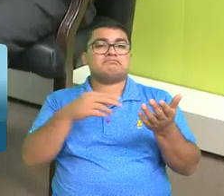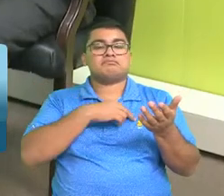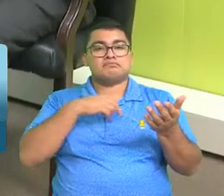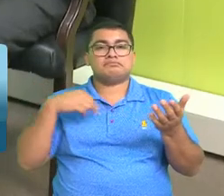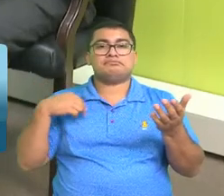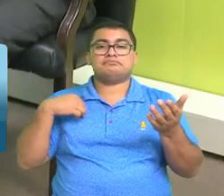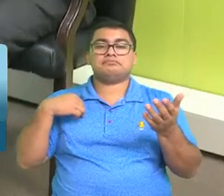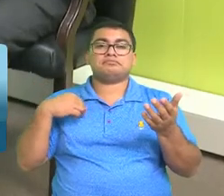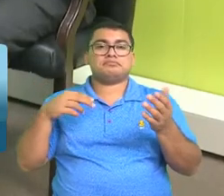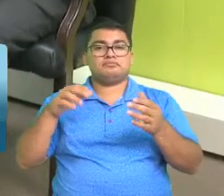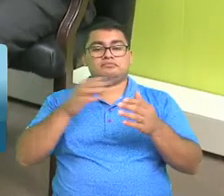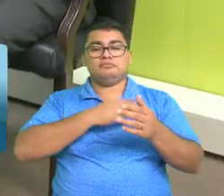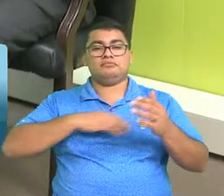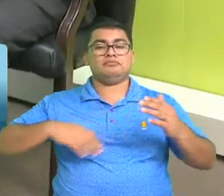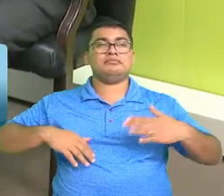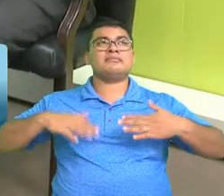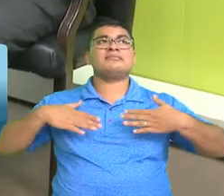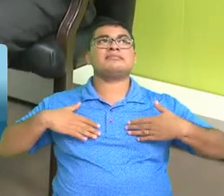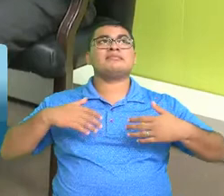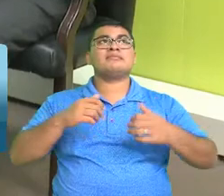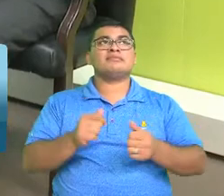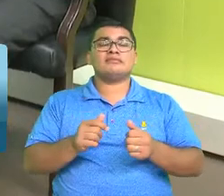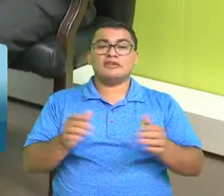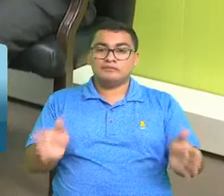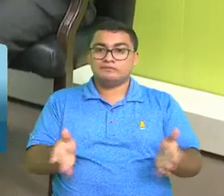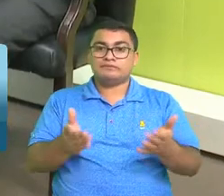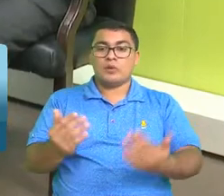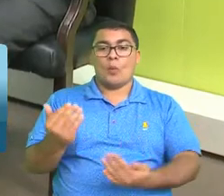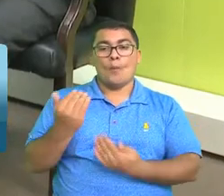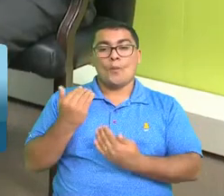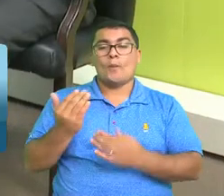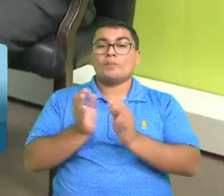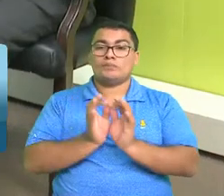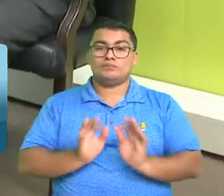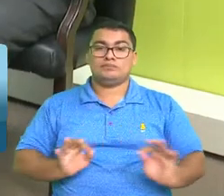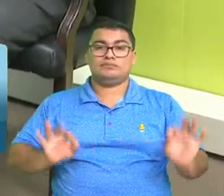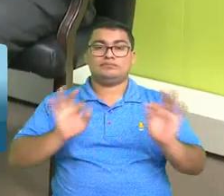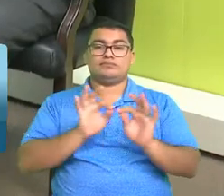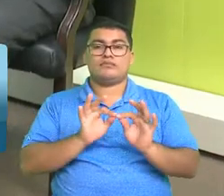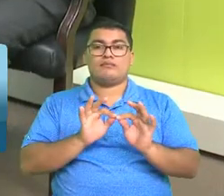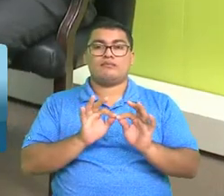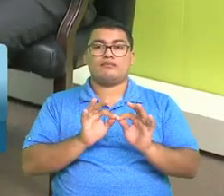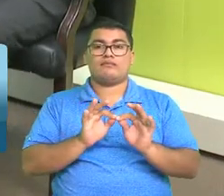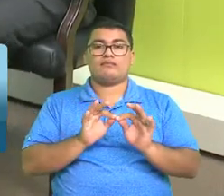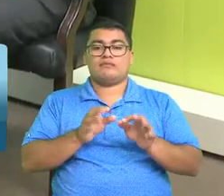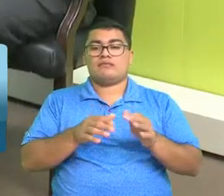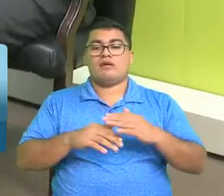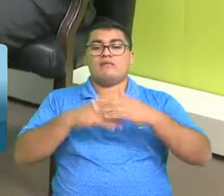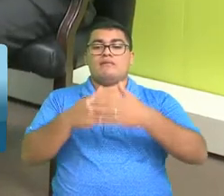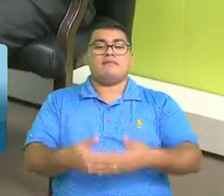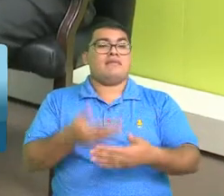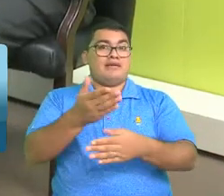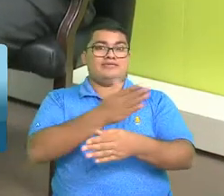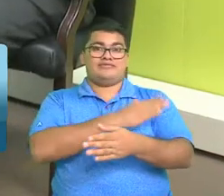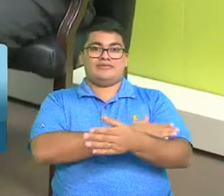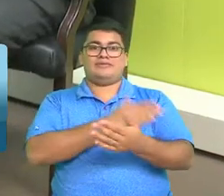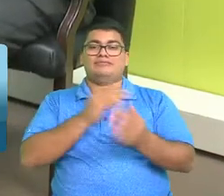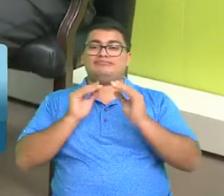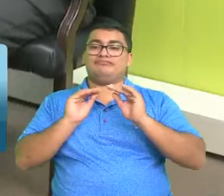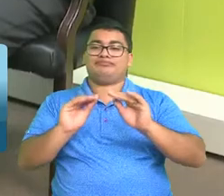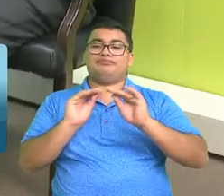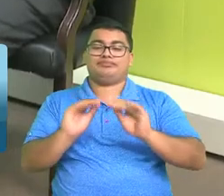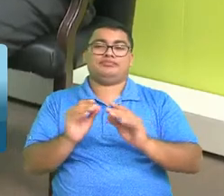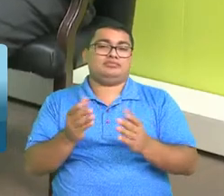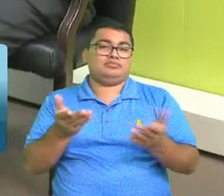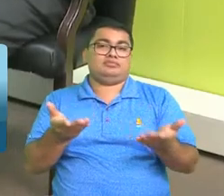como Ministerio de Salud es que estamos fomentando la lactancia materna, incluso antes de salir embarazada.